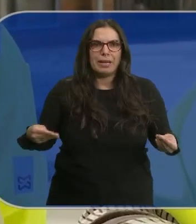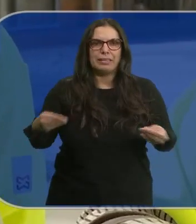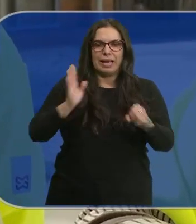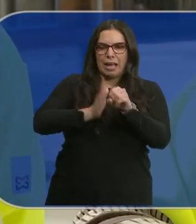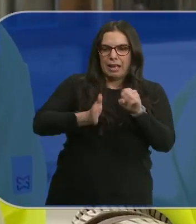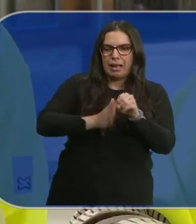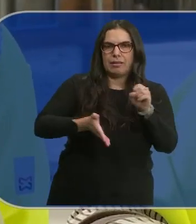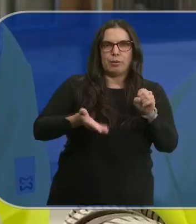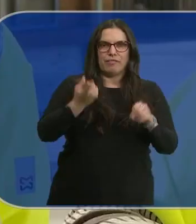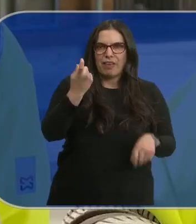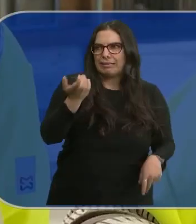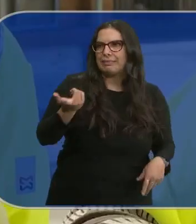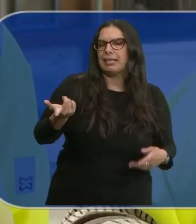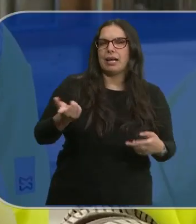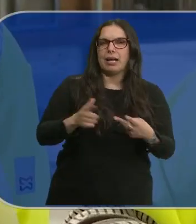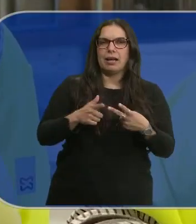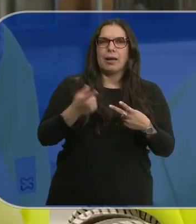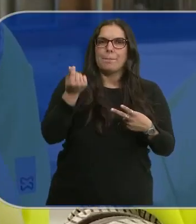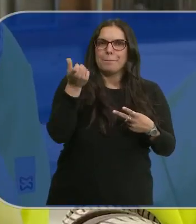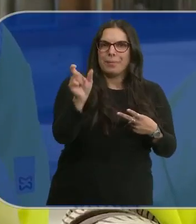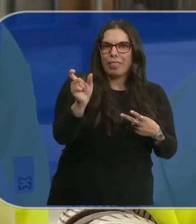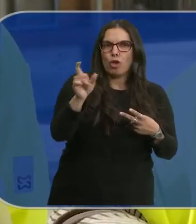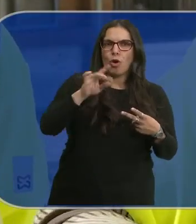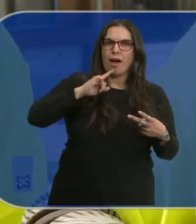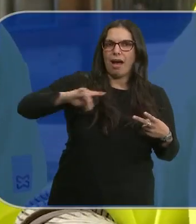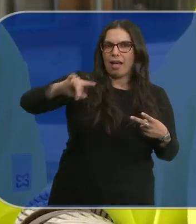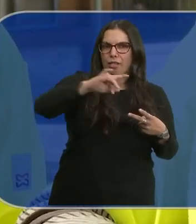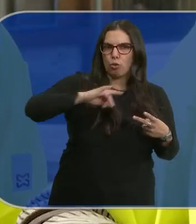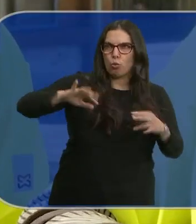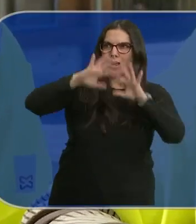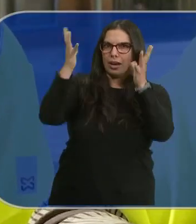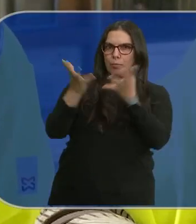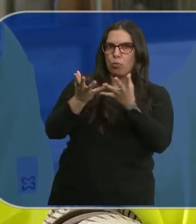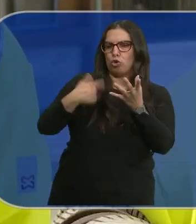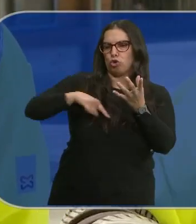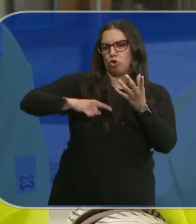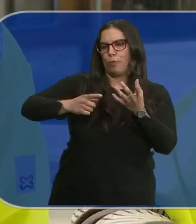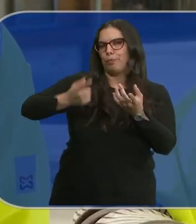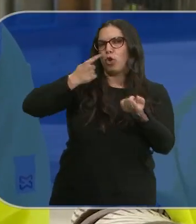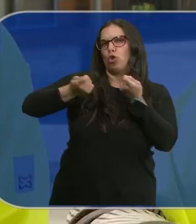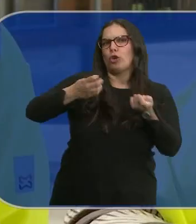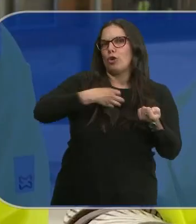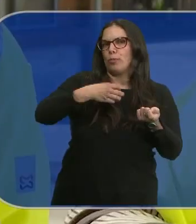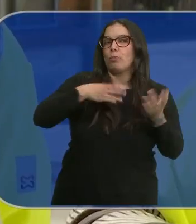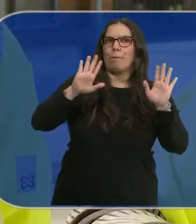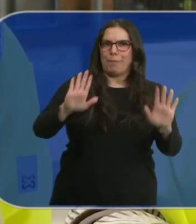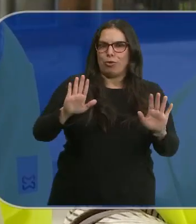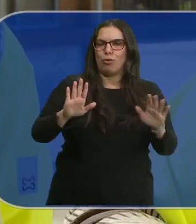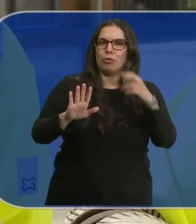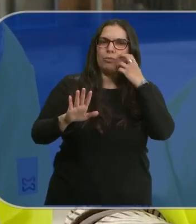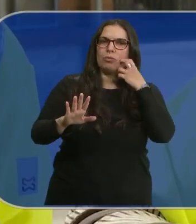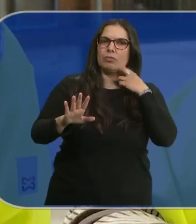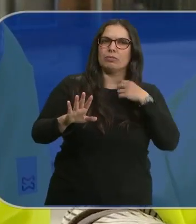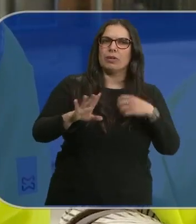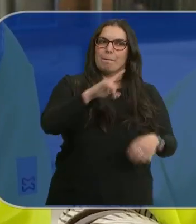la remolacha, tampoco el precio del azúcar no está en el mercado internacional, no está en nuestras manos, pero mantener